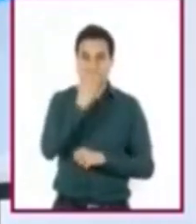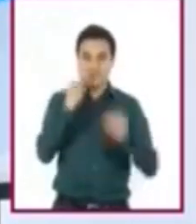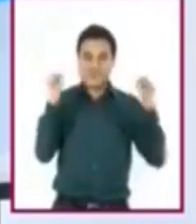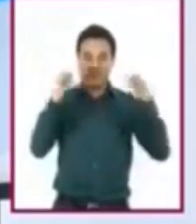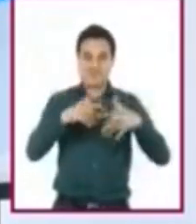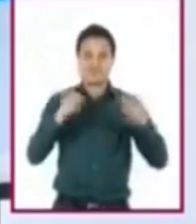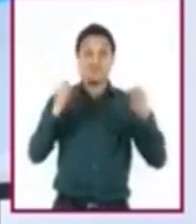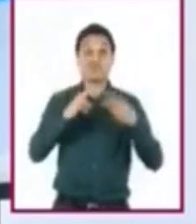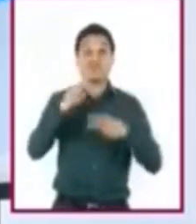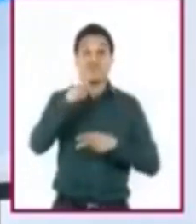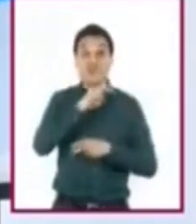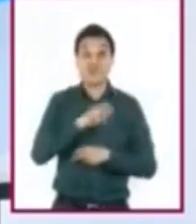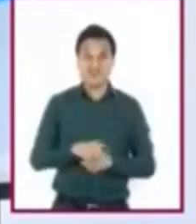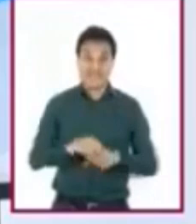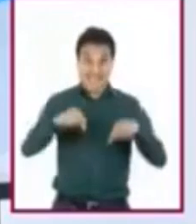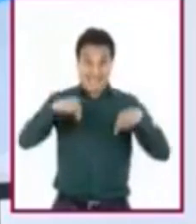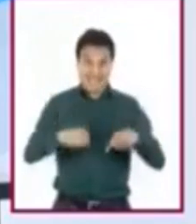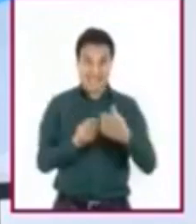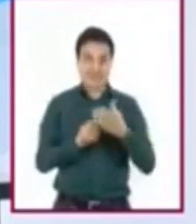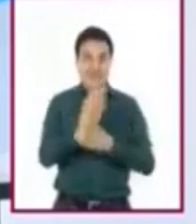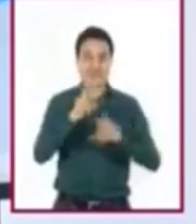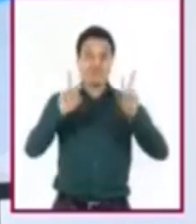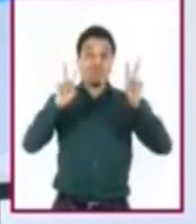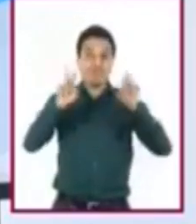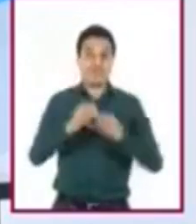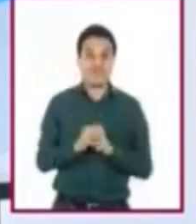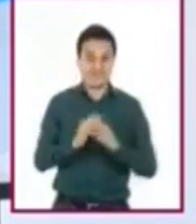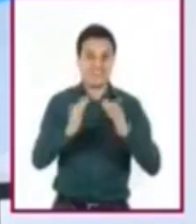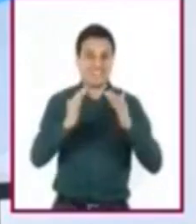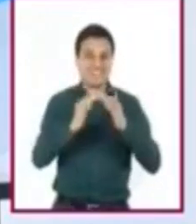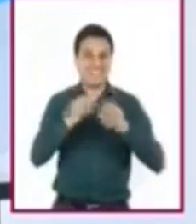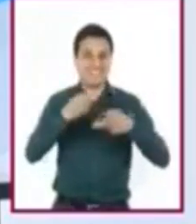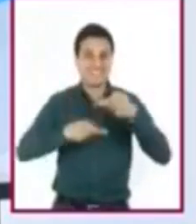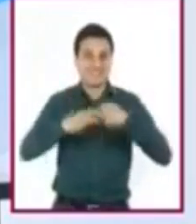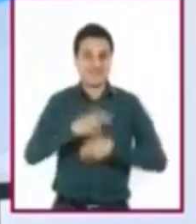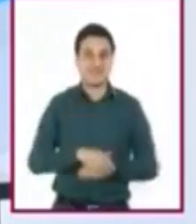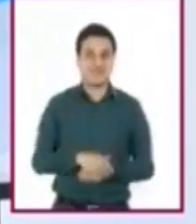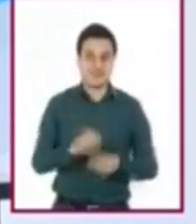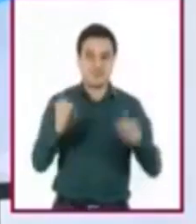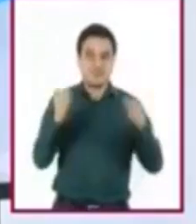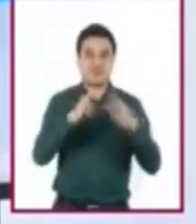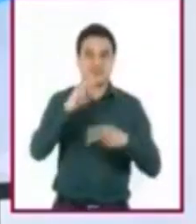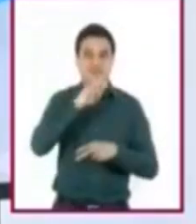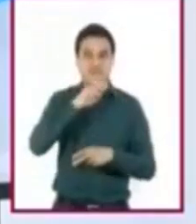pronto aquí con un nuevo tema en Regreso a Clases. Hasta la próxima.